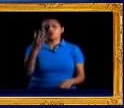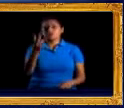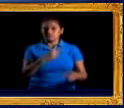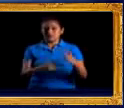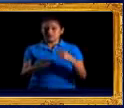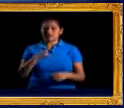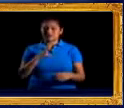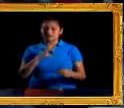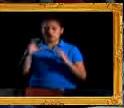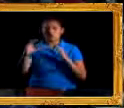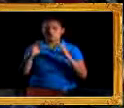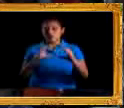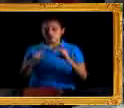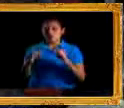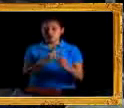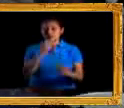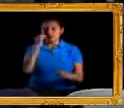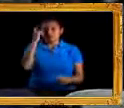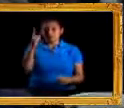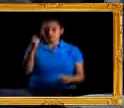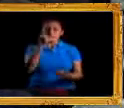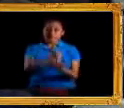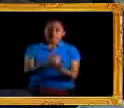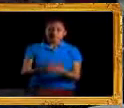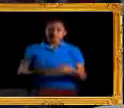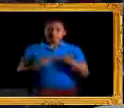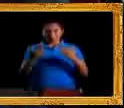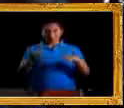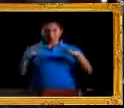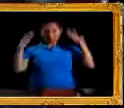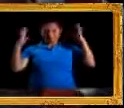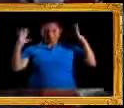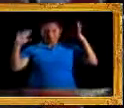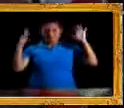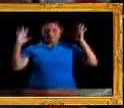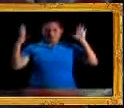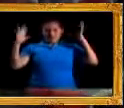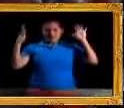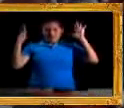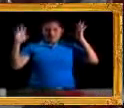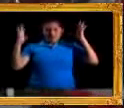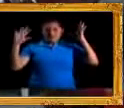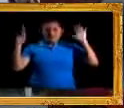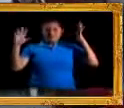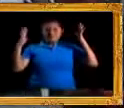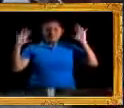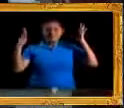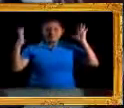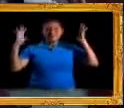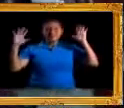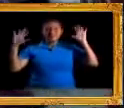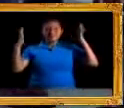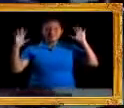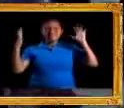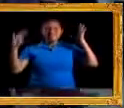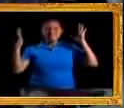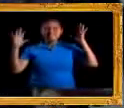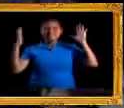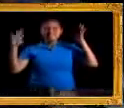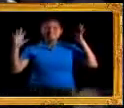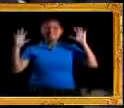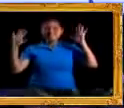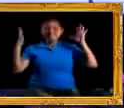comunión con el Señor? Dele un aplauso al Rey de Reyes y Señor de Señores, si usted vino a tener comunión con